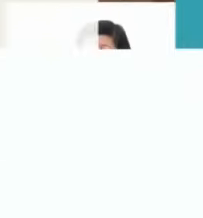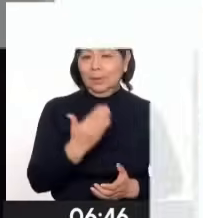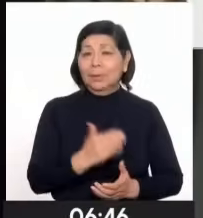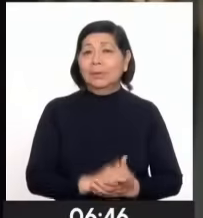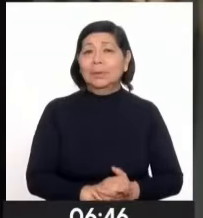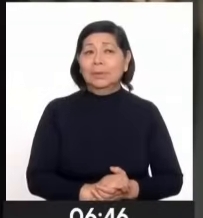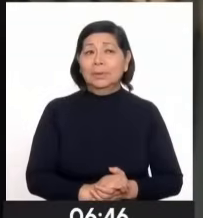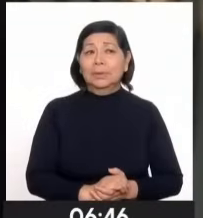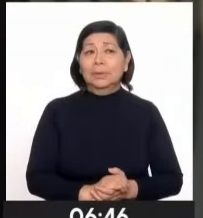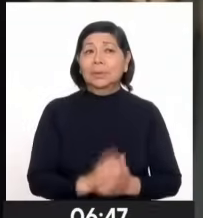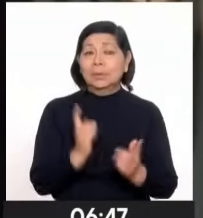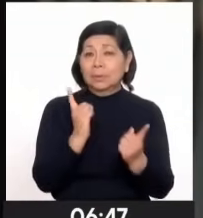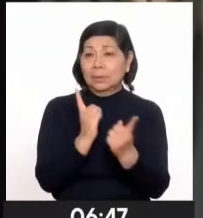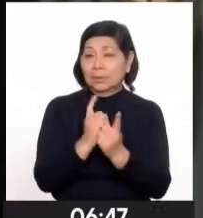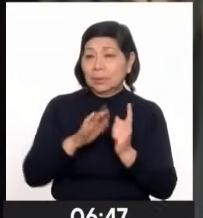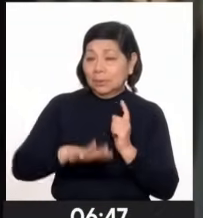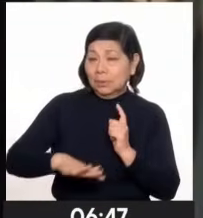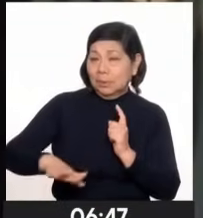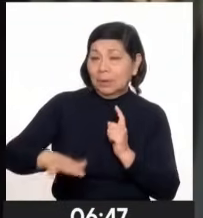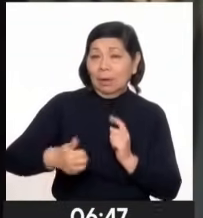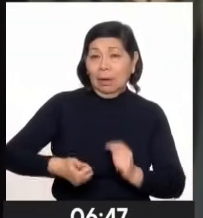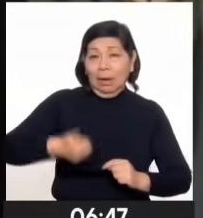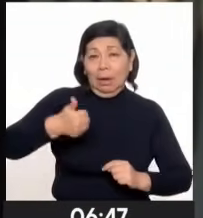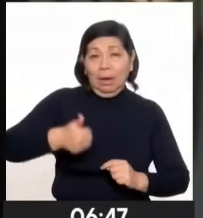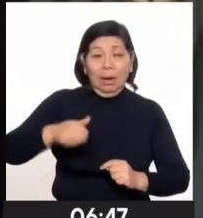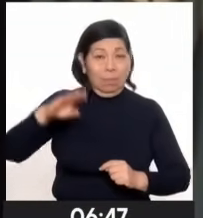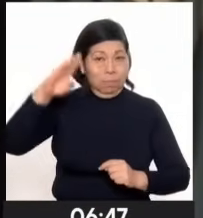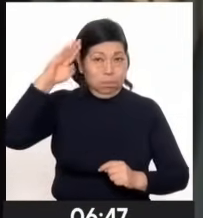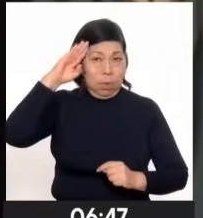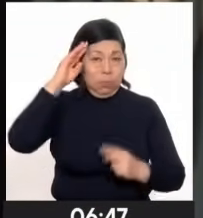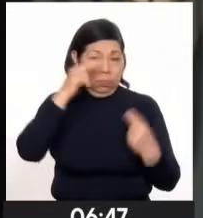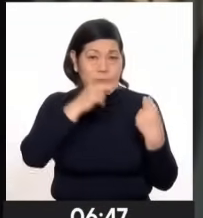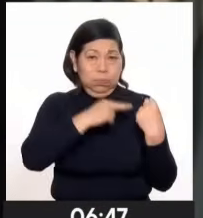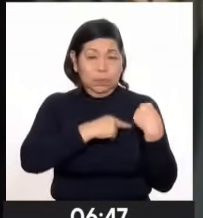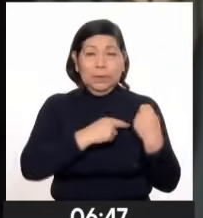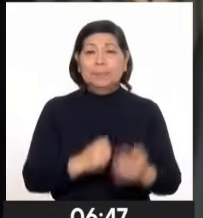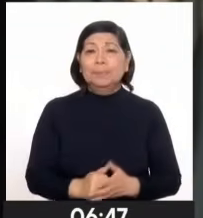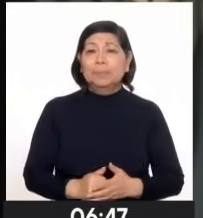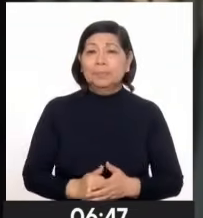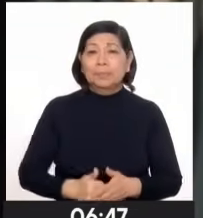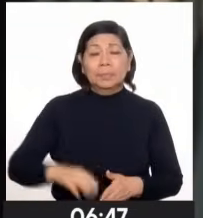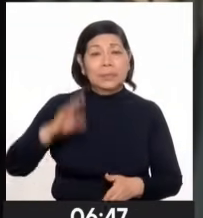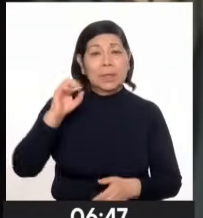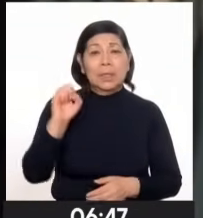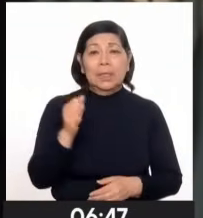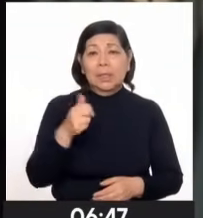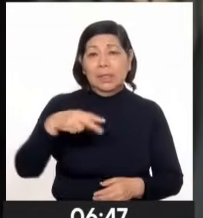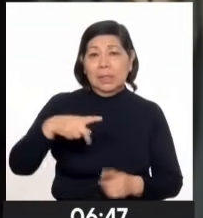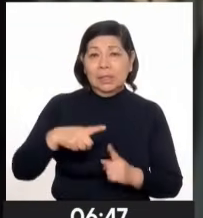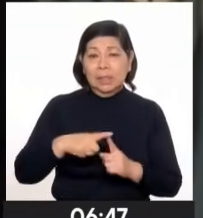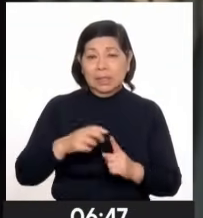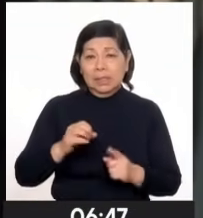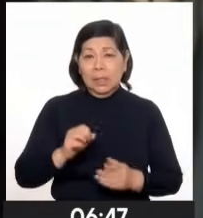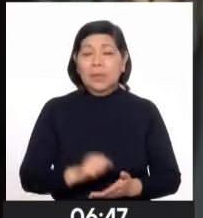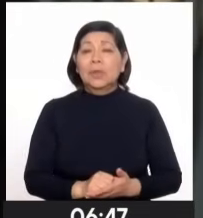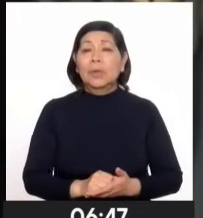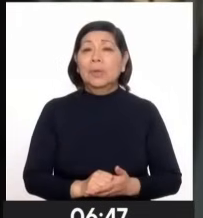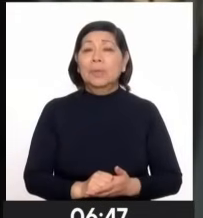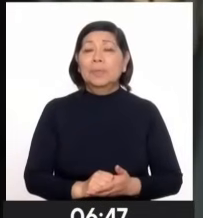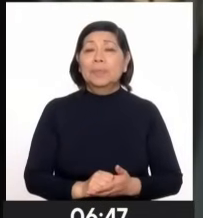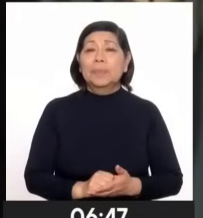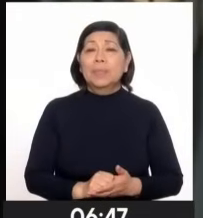gracias Nos encontramos en estos momentos con el jefe del frente policial apu Imac el general Santos reinaldo Santos